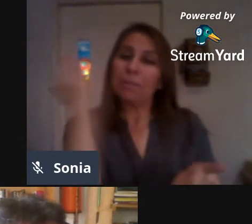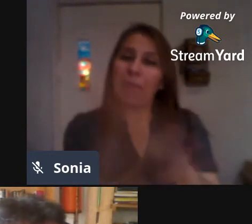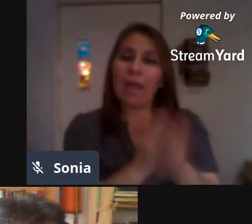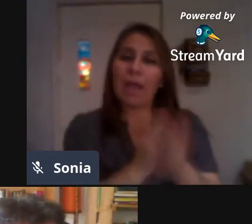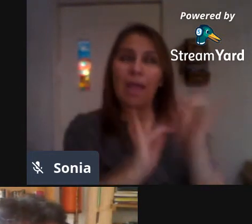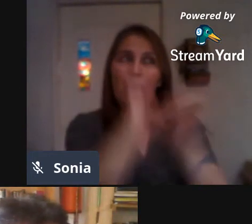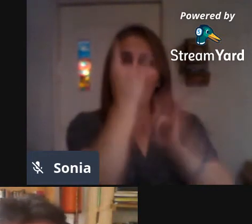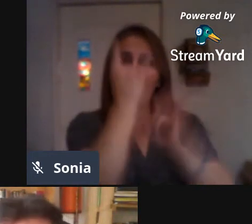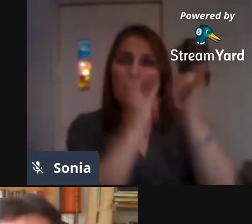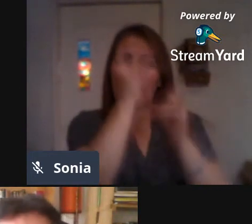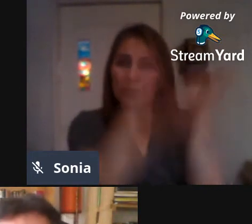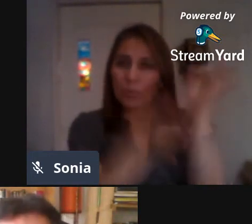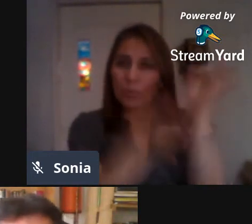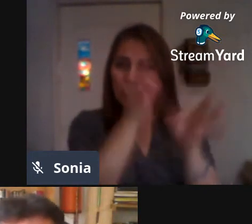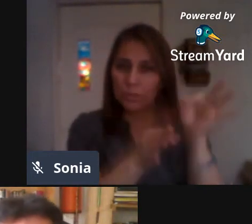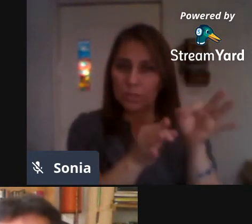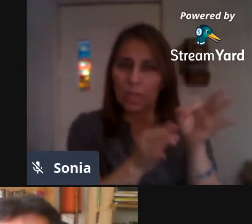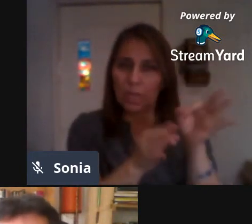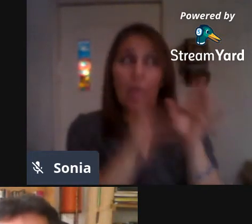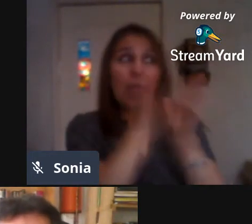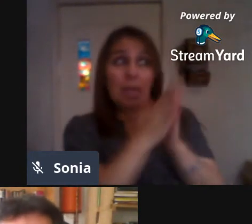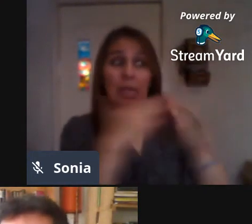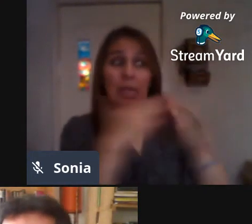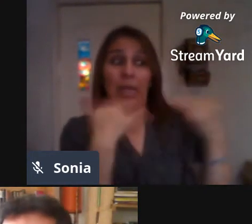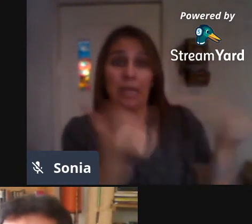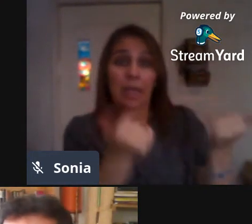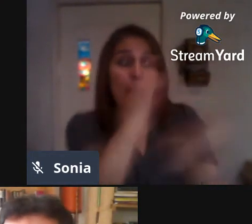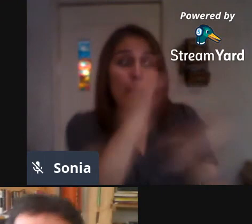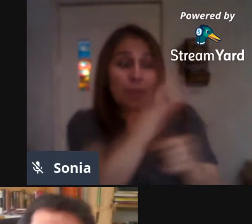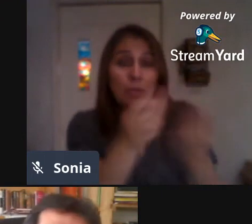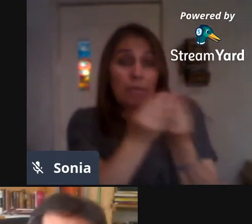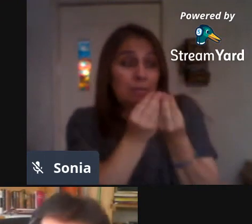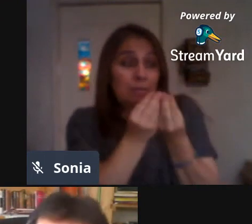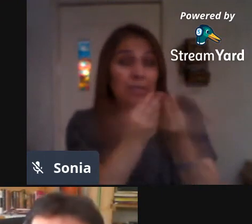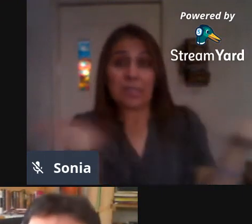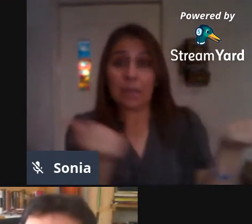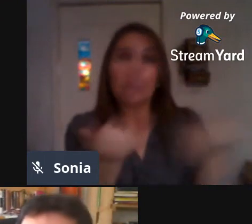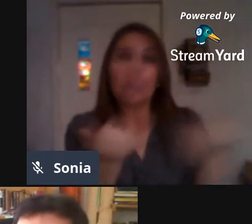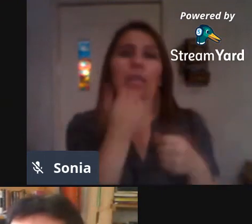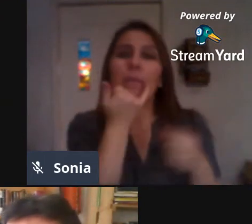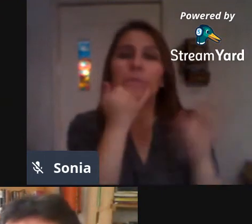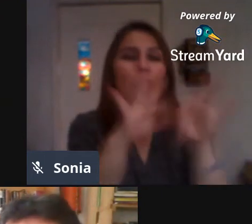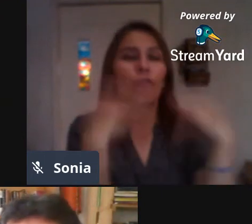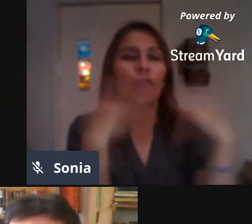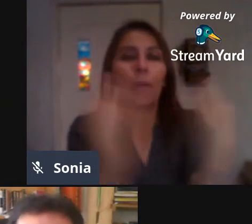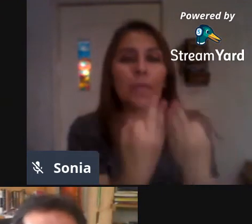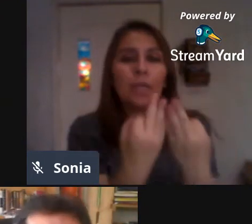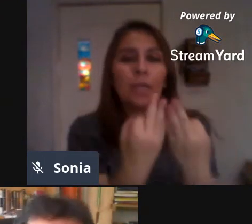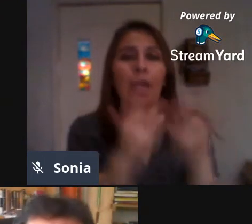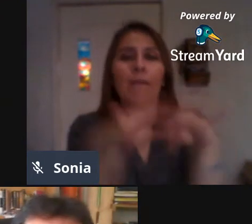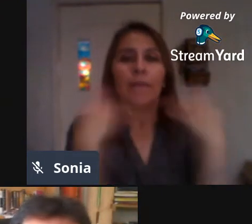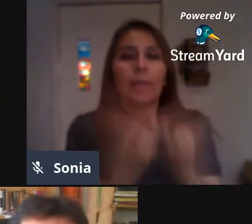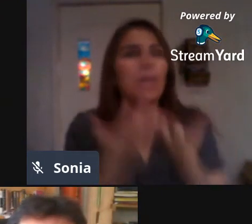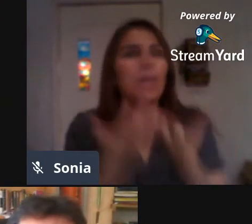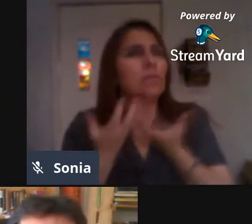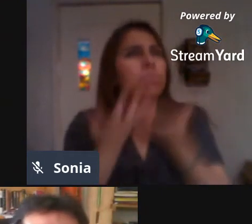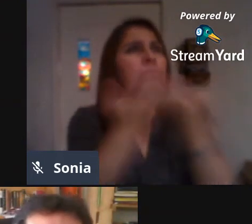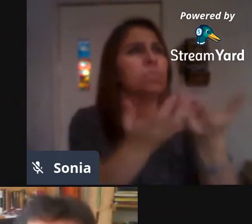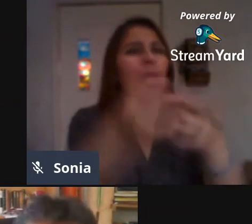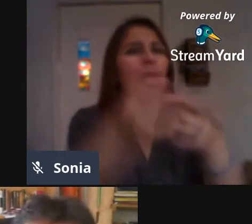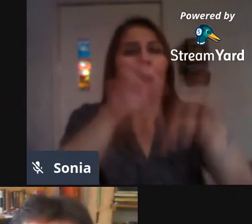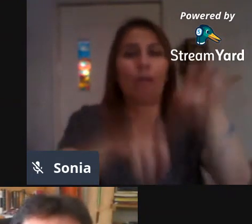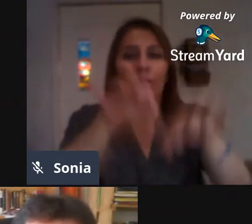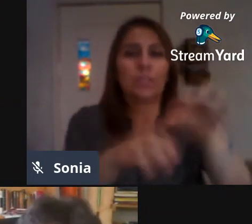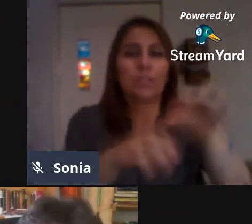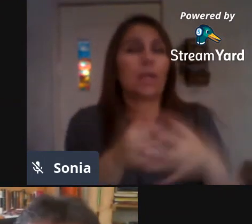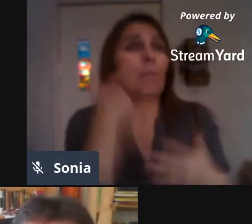esa realidad de los desaparecidos de esas familias de esas familias iban de la lanza a la oficina del